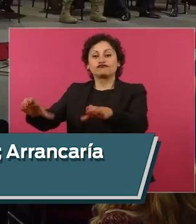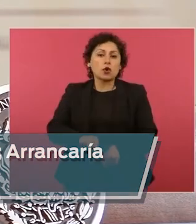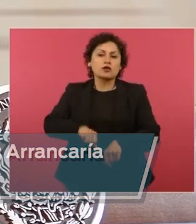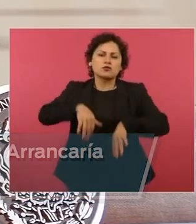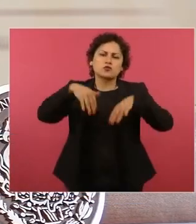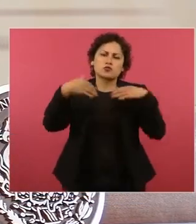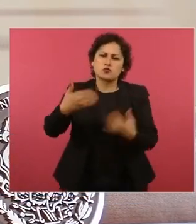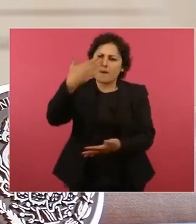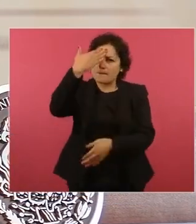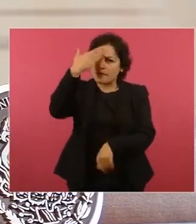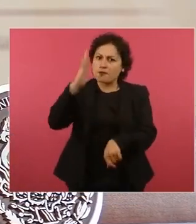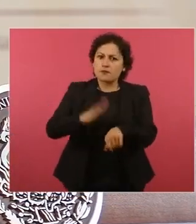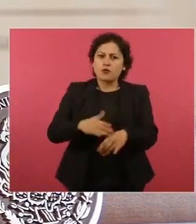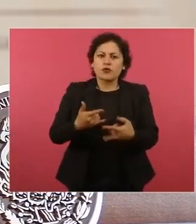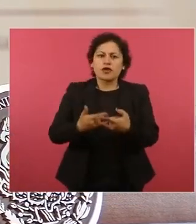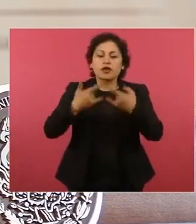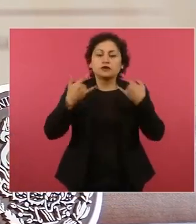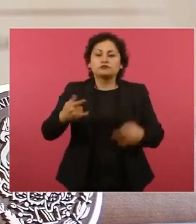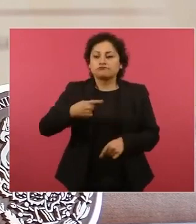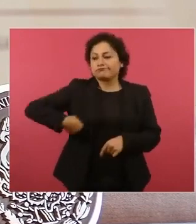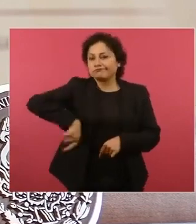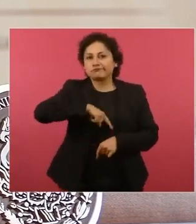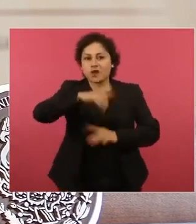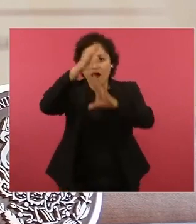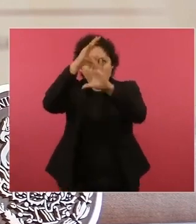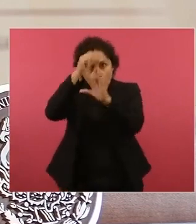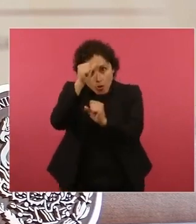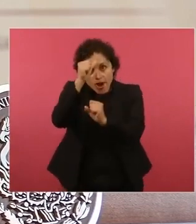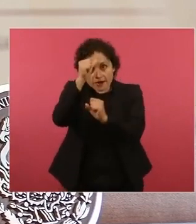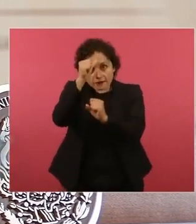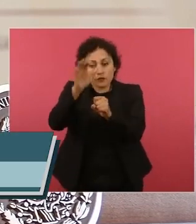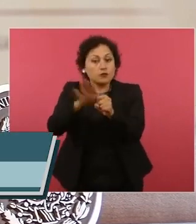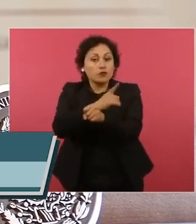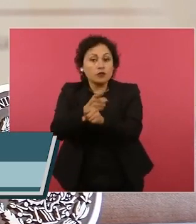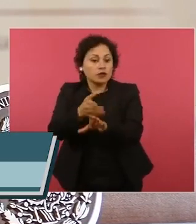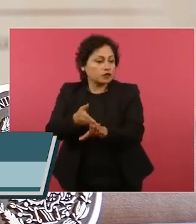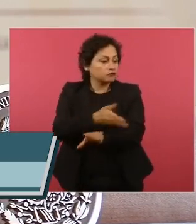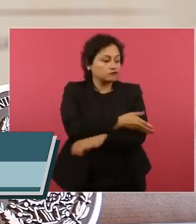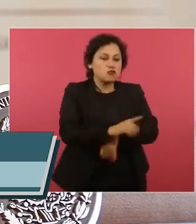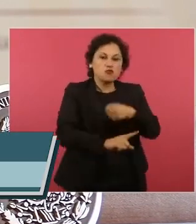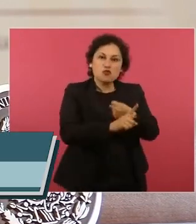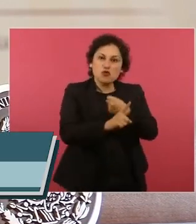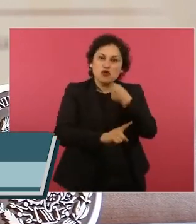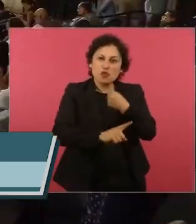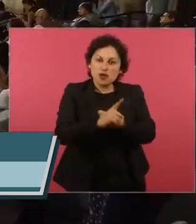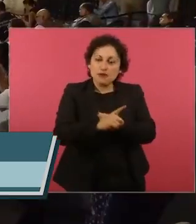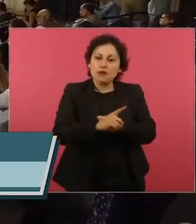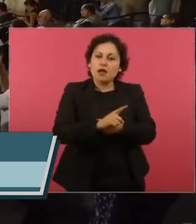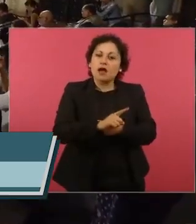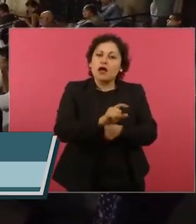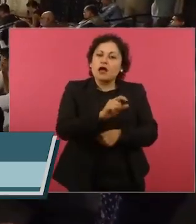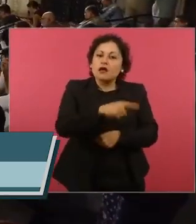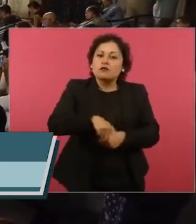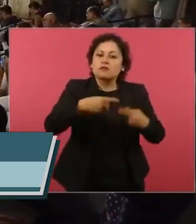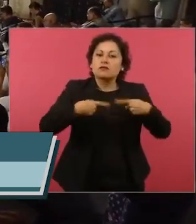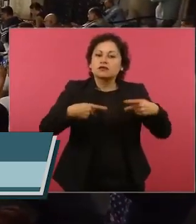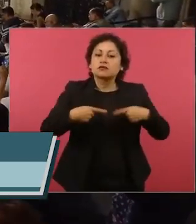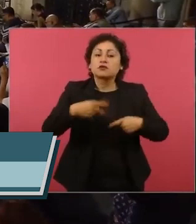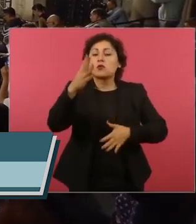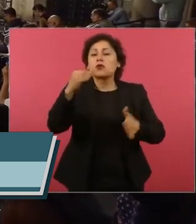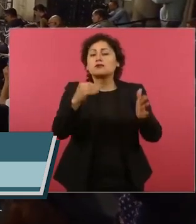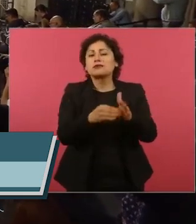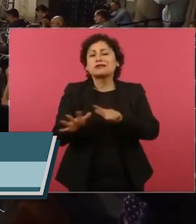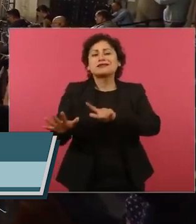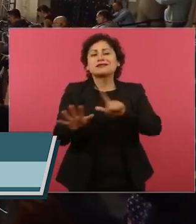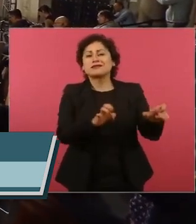alcalde para lograr justicia a siete mil cuatrocientos siete trabajadores y trabajadoras